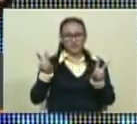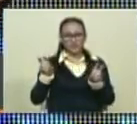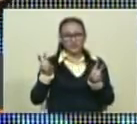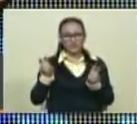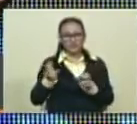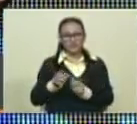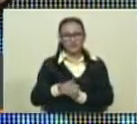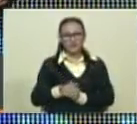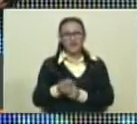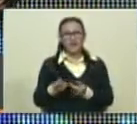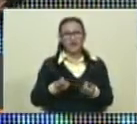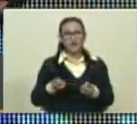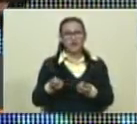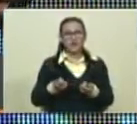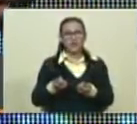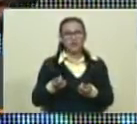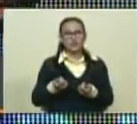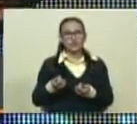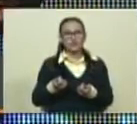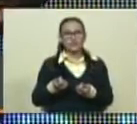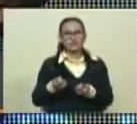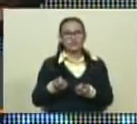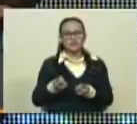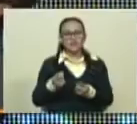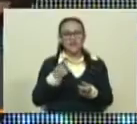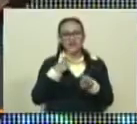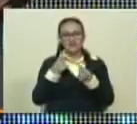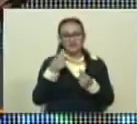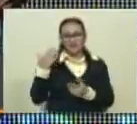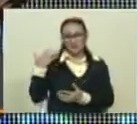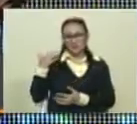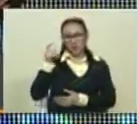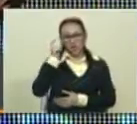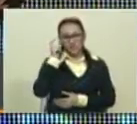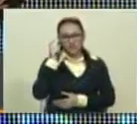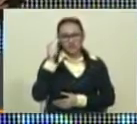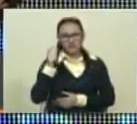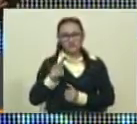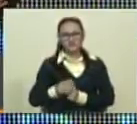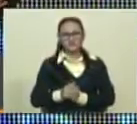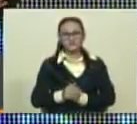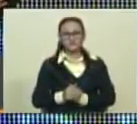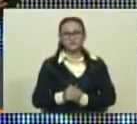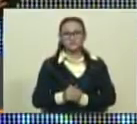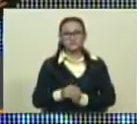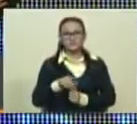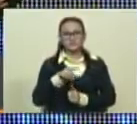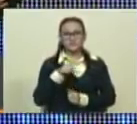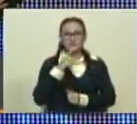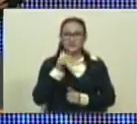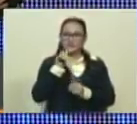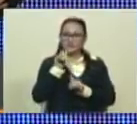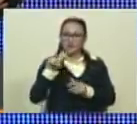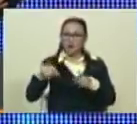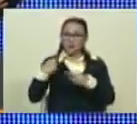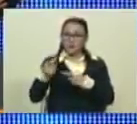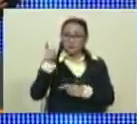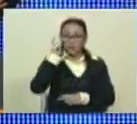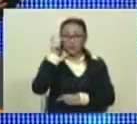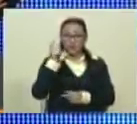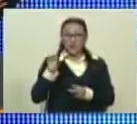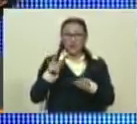sobre la economía. En entrevista hace pocos días, usted ha dicho que va a anunciar los próximos días